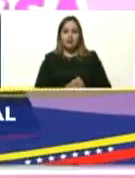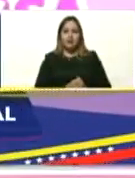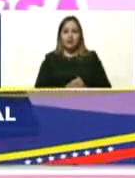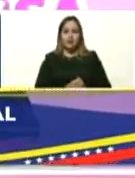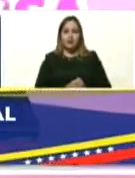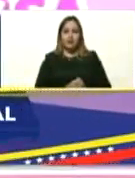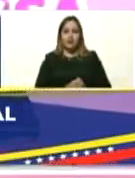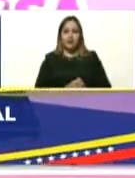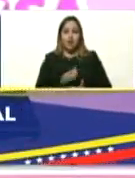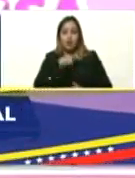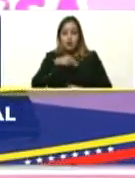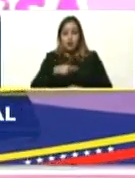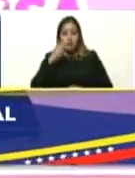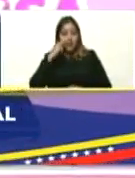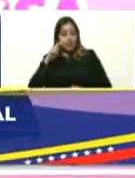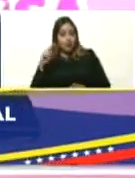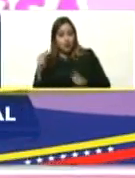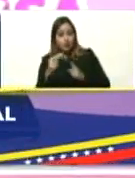nuestra visión